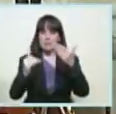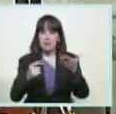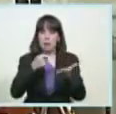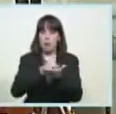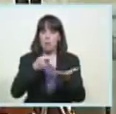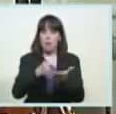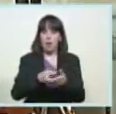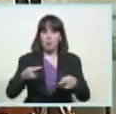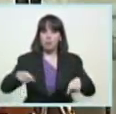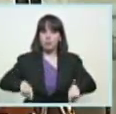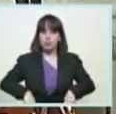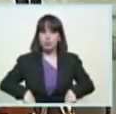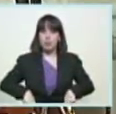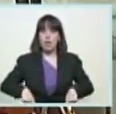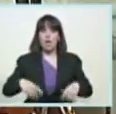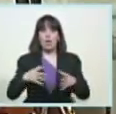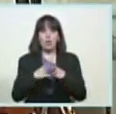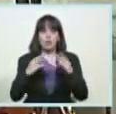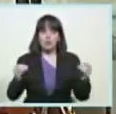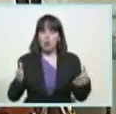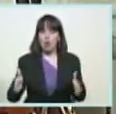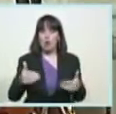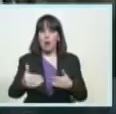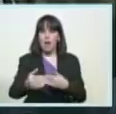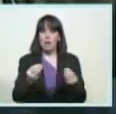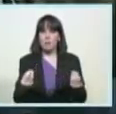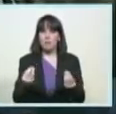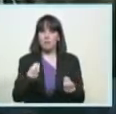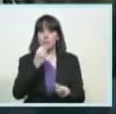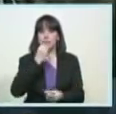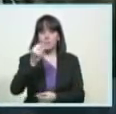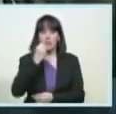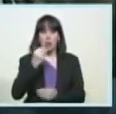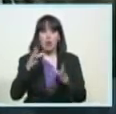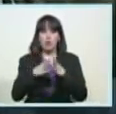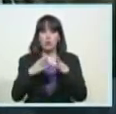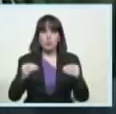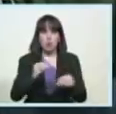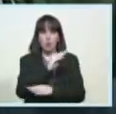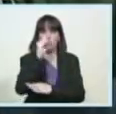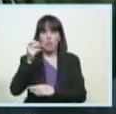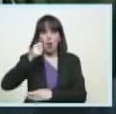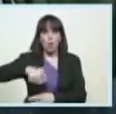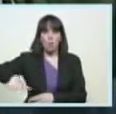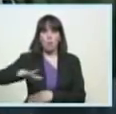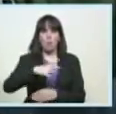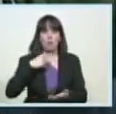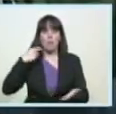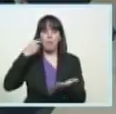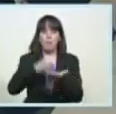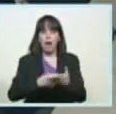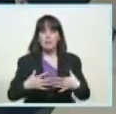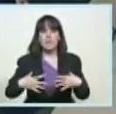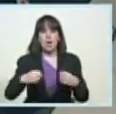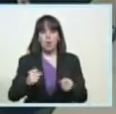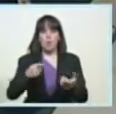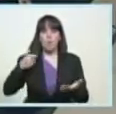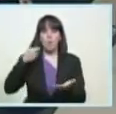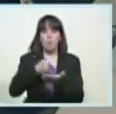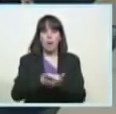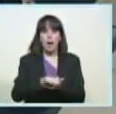los clubs todo el programa de protección de nuestro pueblo la inversión en salud en educación